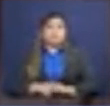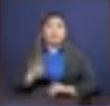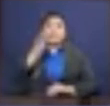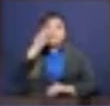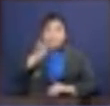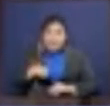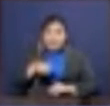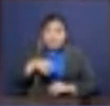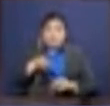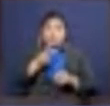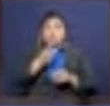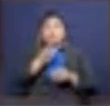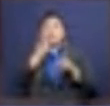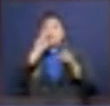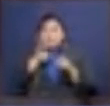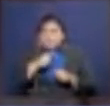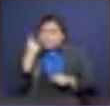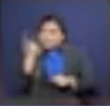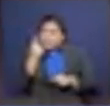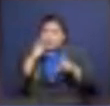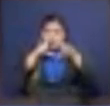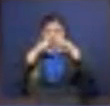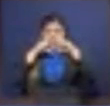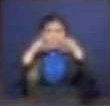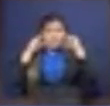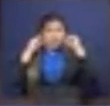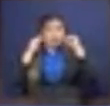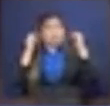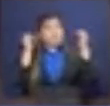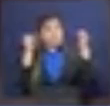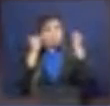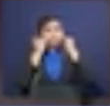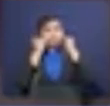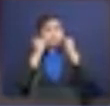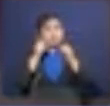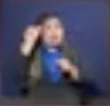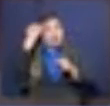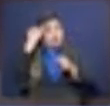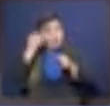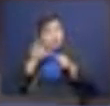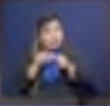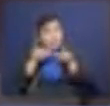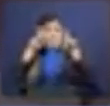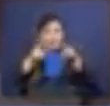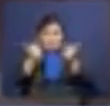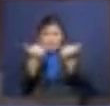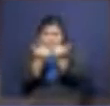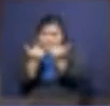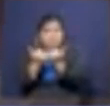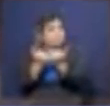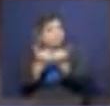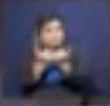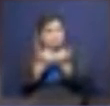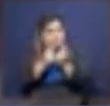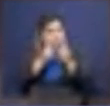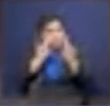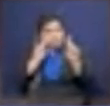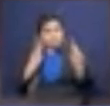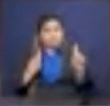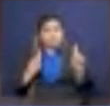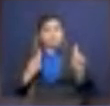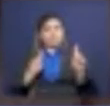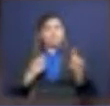usando las mascarillas y manteniendo el distanciamiento